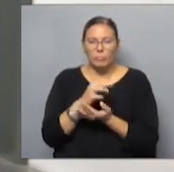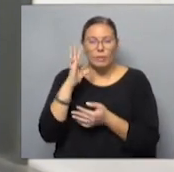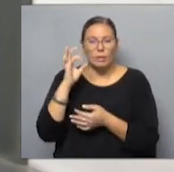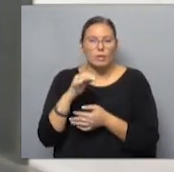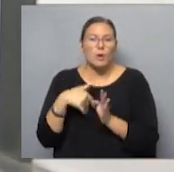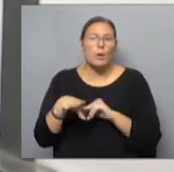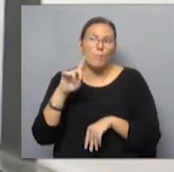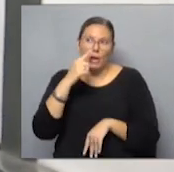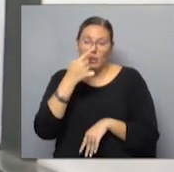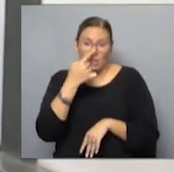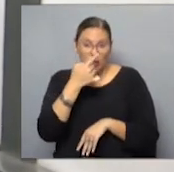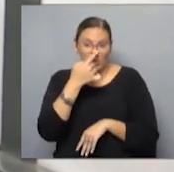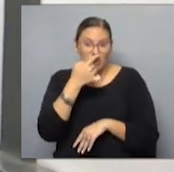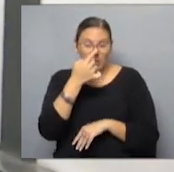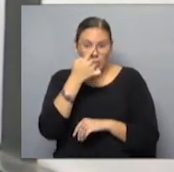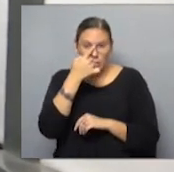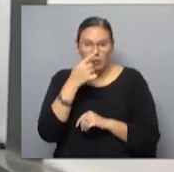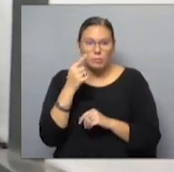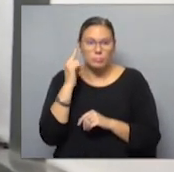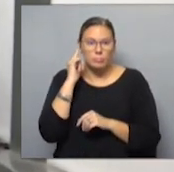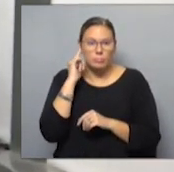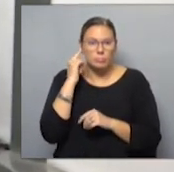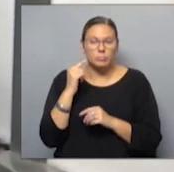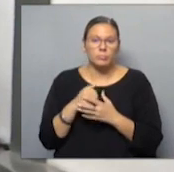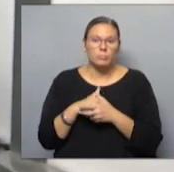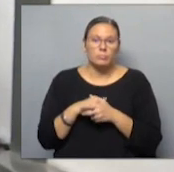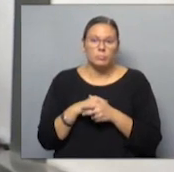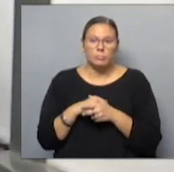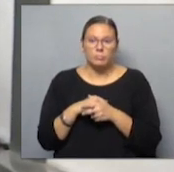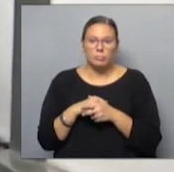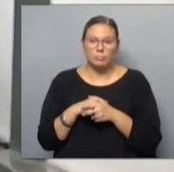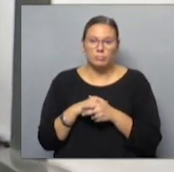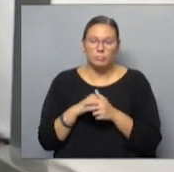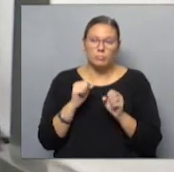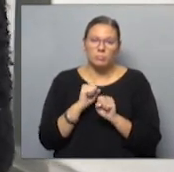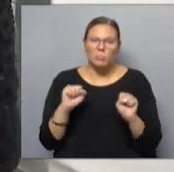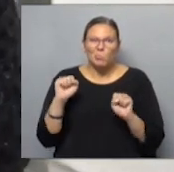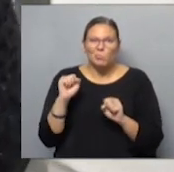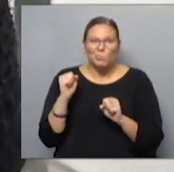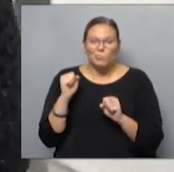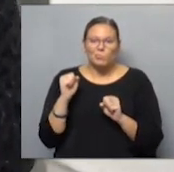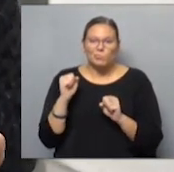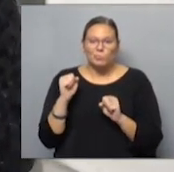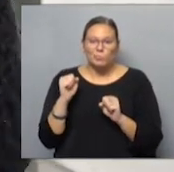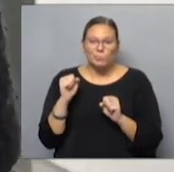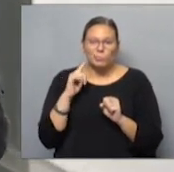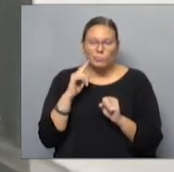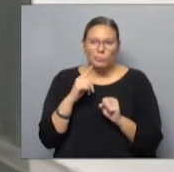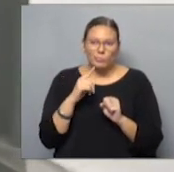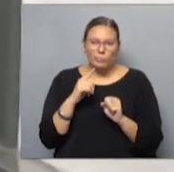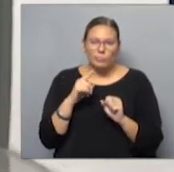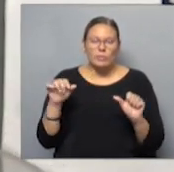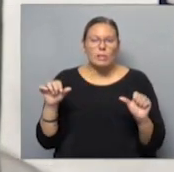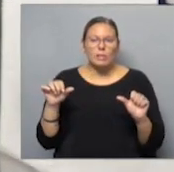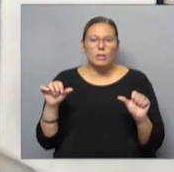que es lo más rico, ¿no? Que es muy. Podríamos decir que en el recorrido de lo que